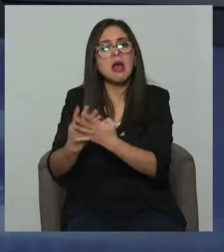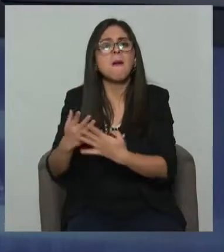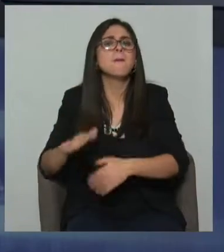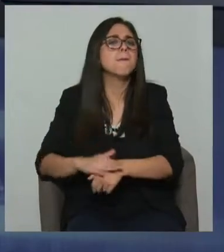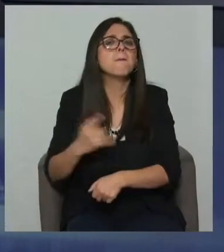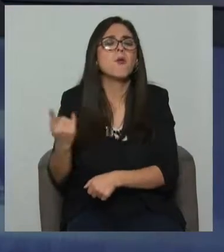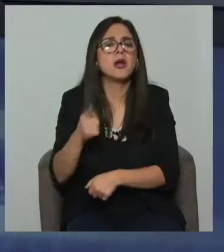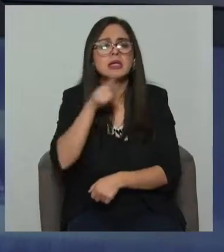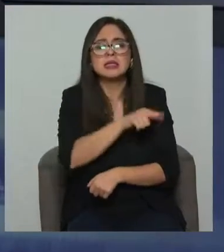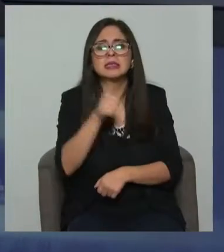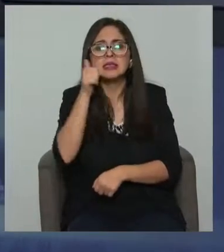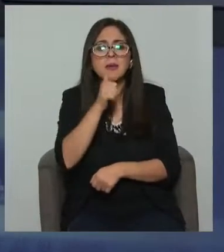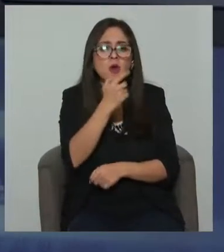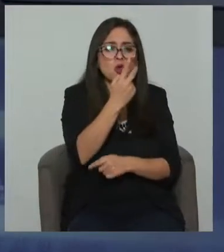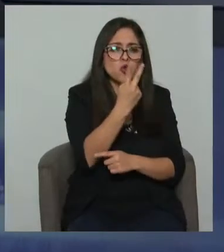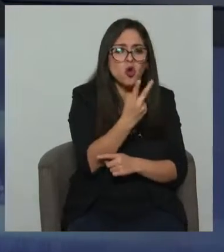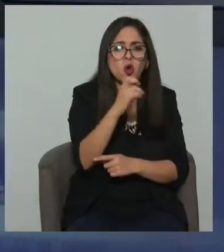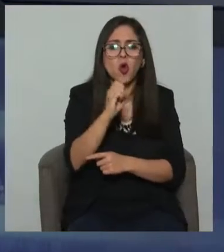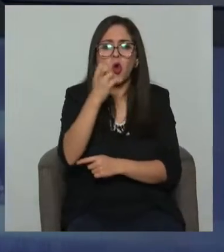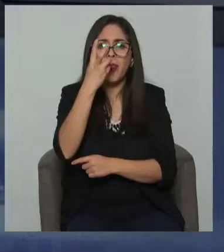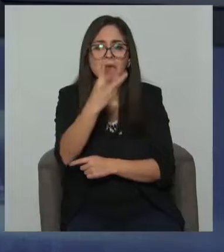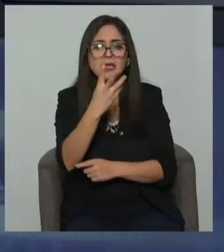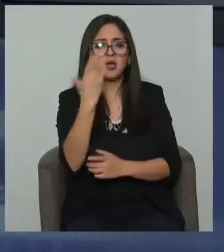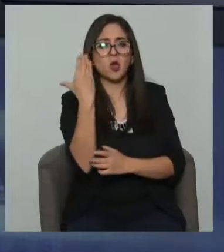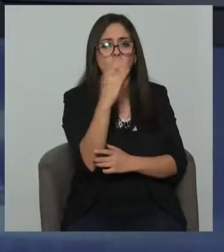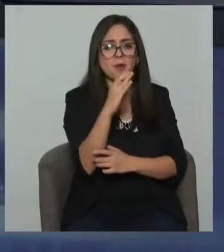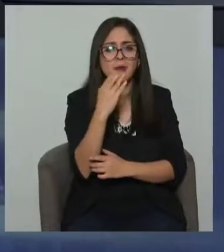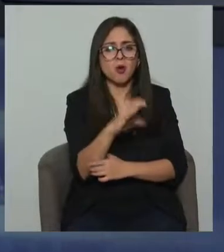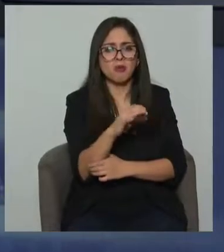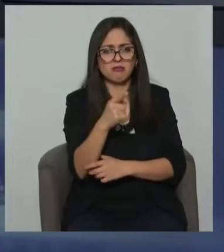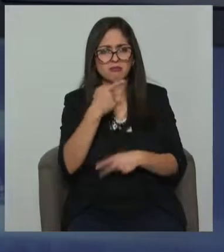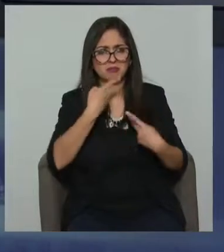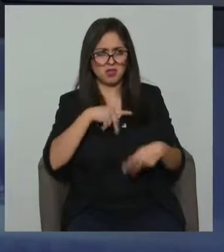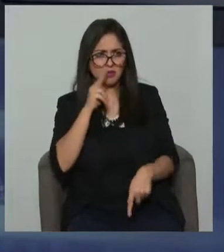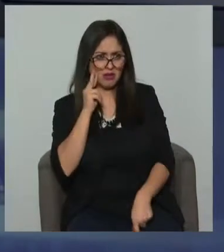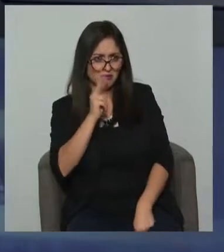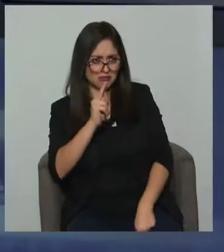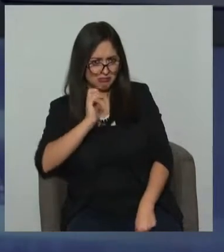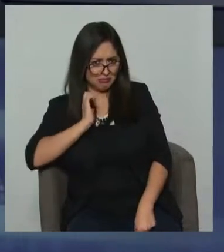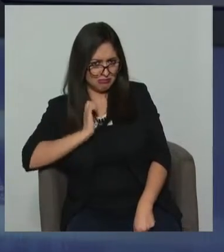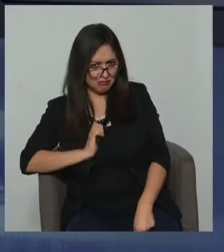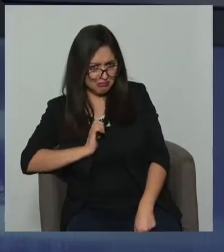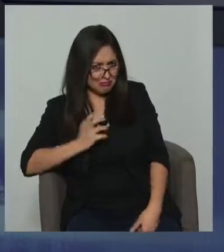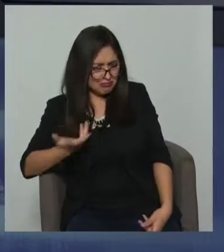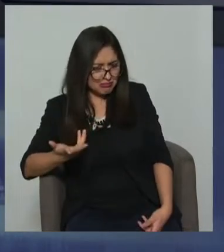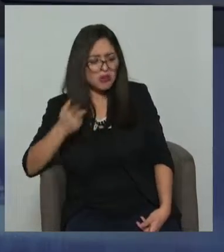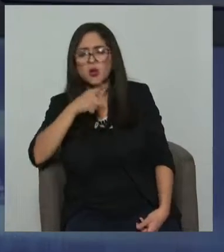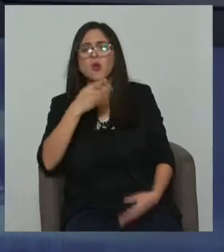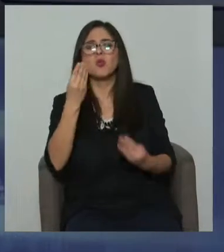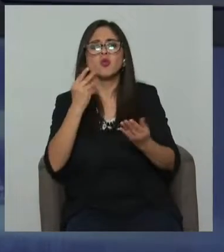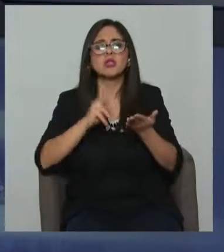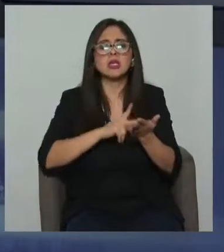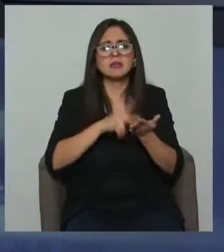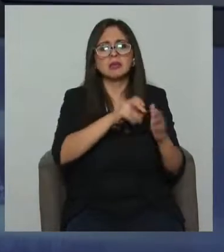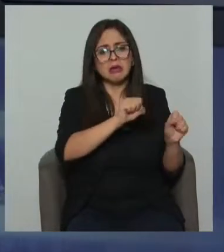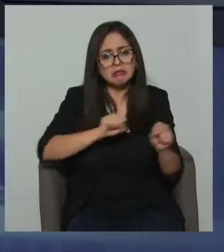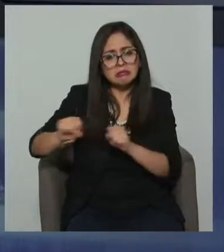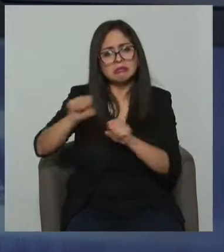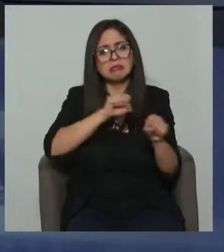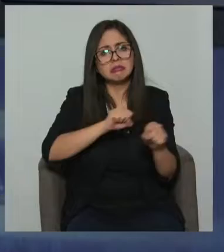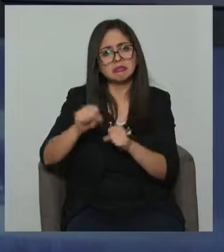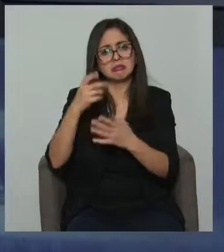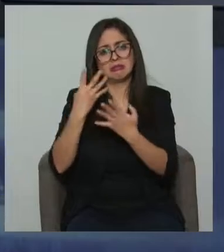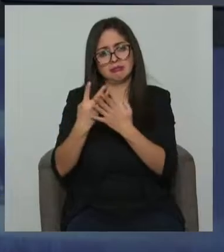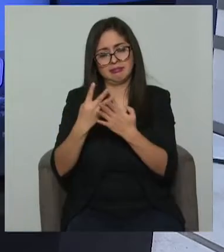echaba 2, 3 comentarios que a la gente no le gustaba y se sabe que estuvo preso muchísimas veces. Pues déjenme comentarles